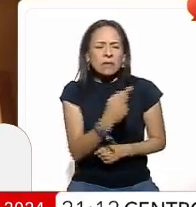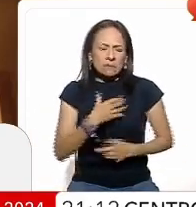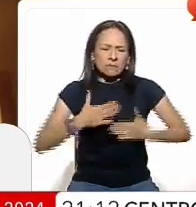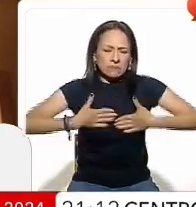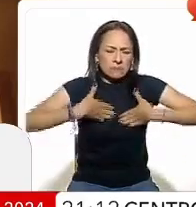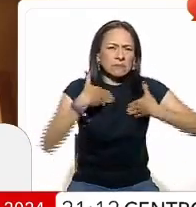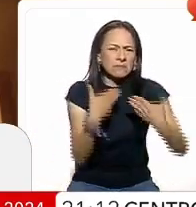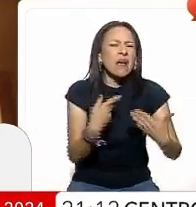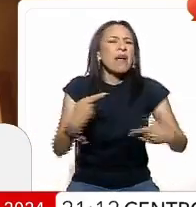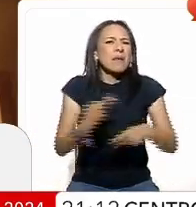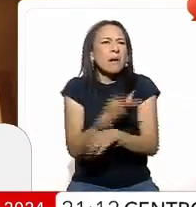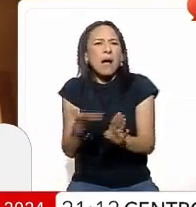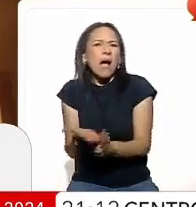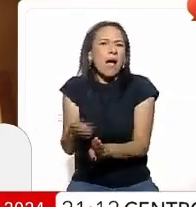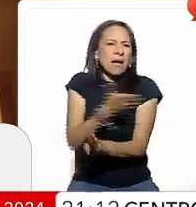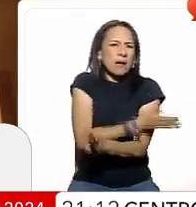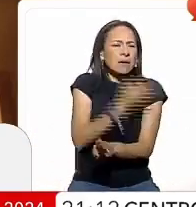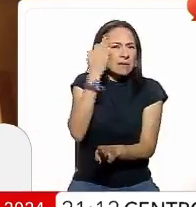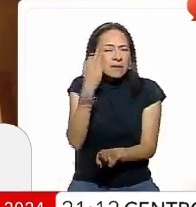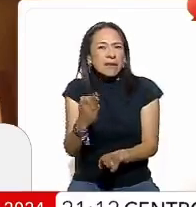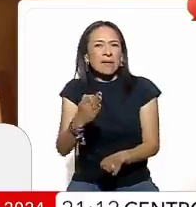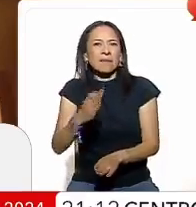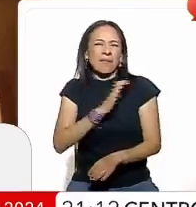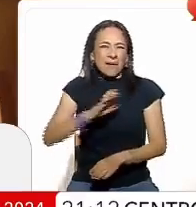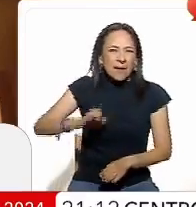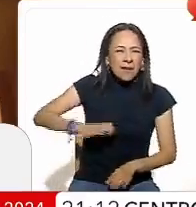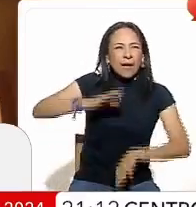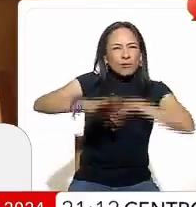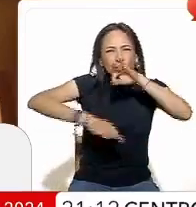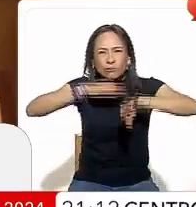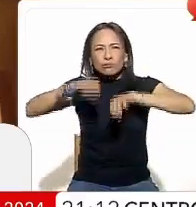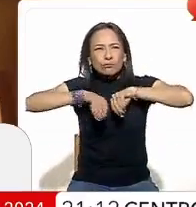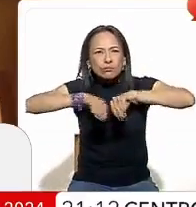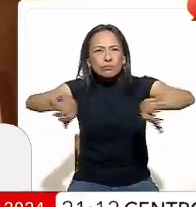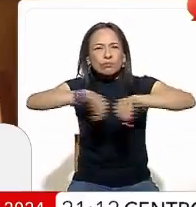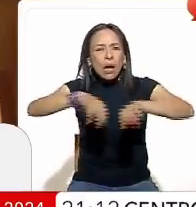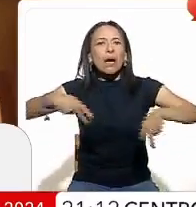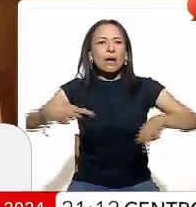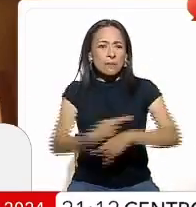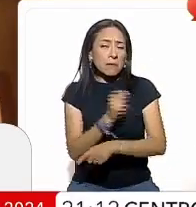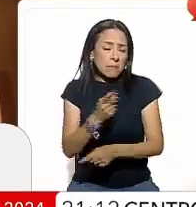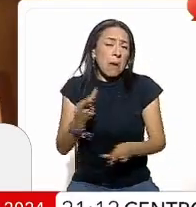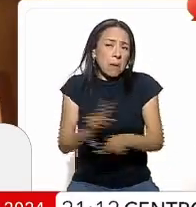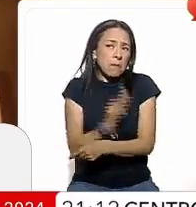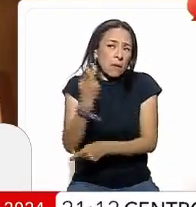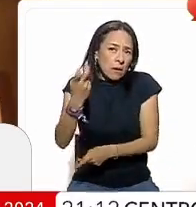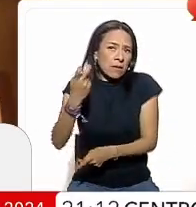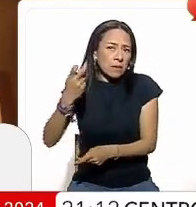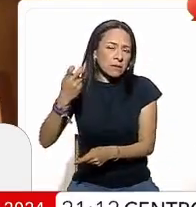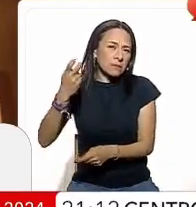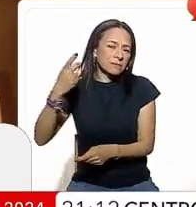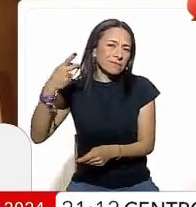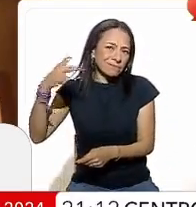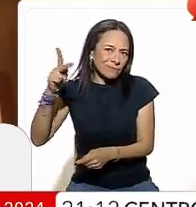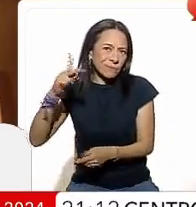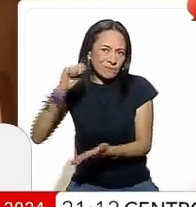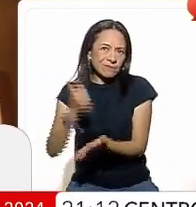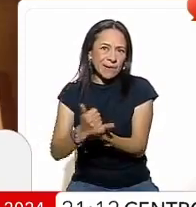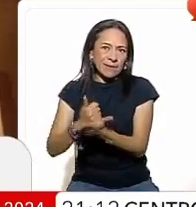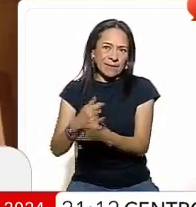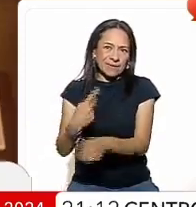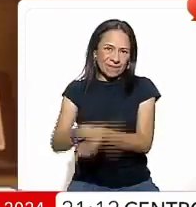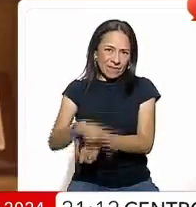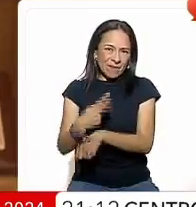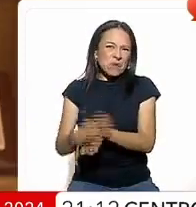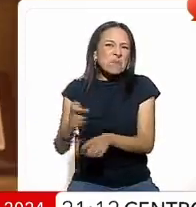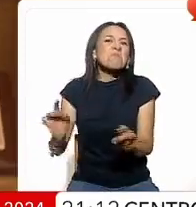momento y cómo fue que se dieron los hechos pues con esta televisora. Si leemos